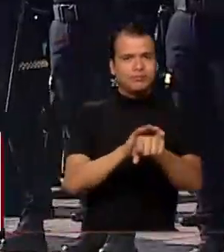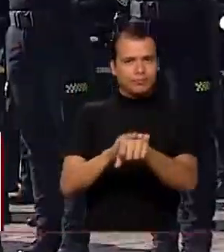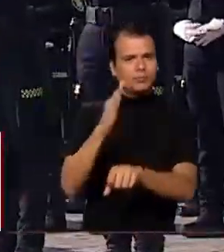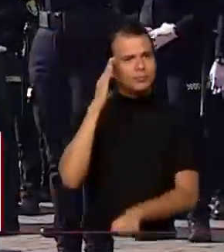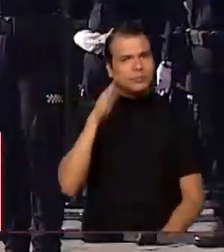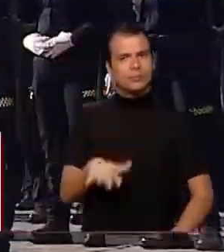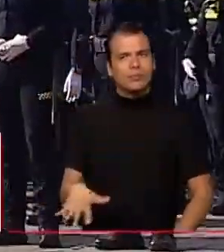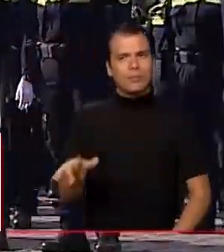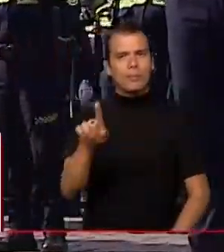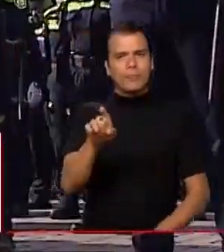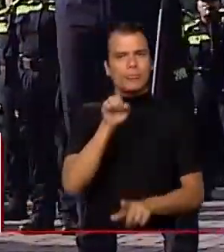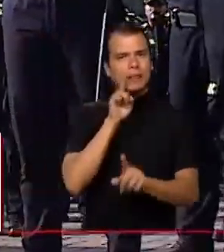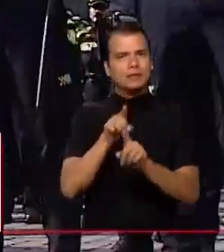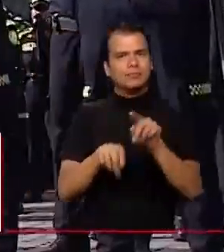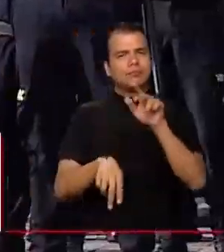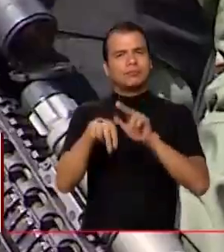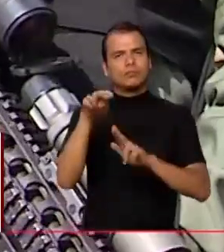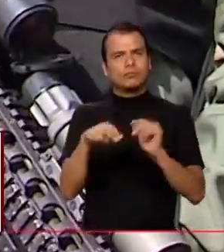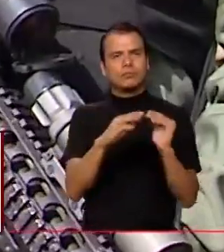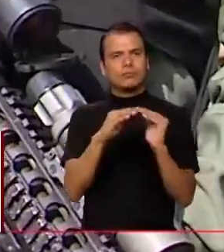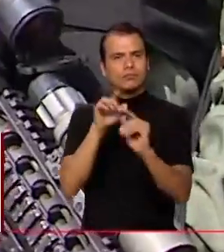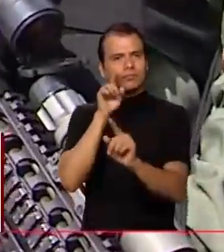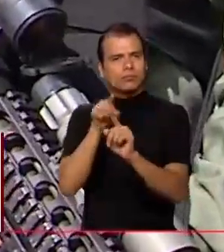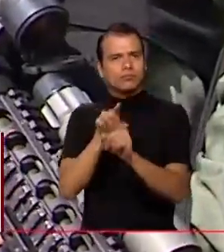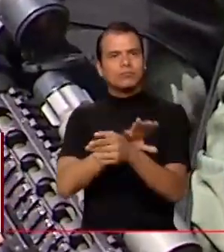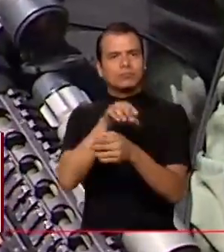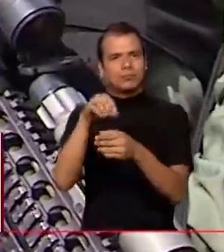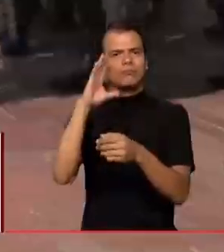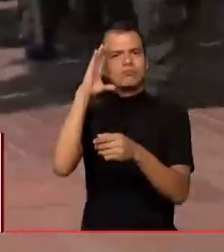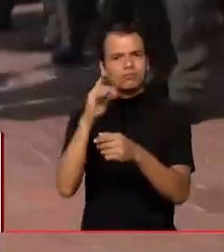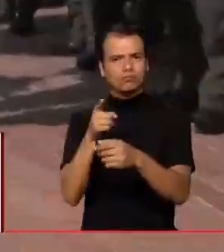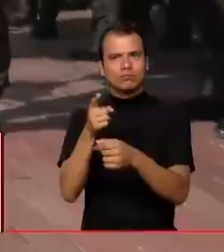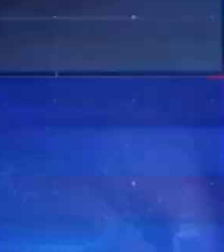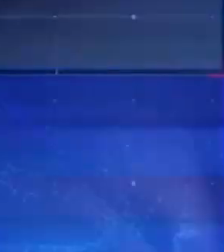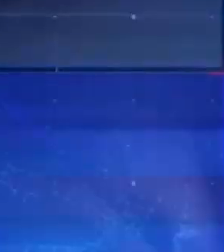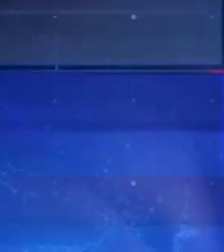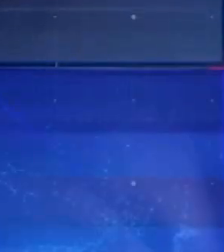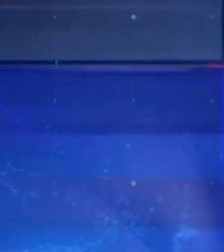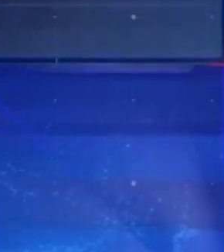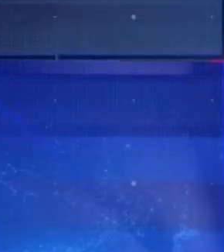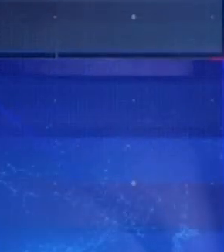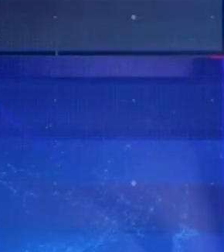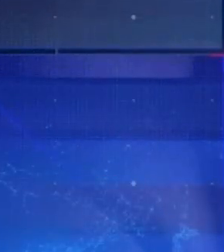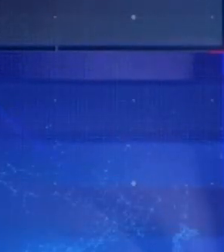6 predios para adelantar estudios y construir viviendas para los policías que protegen a los caleños.